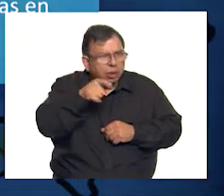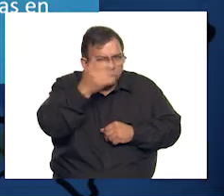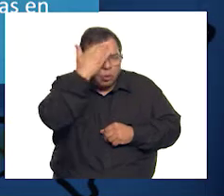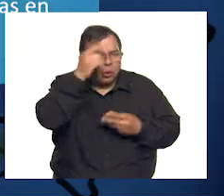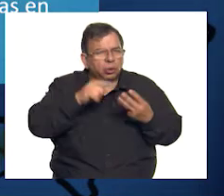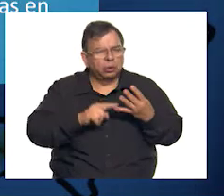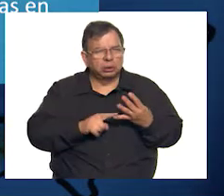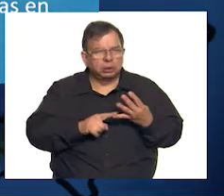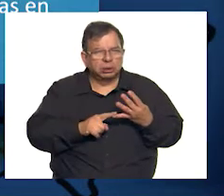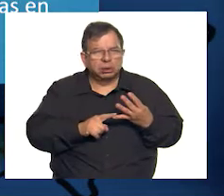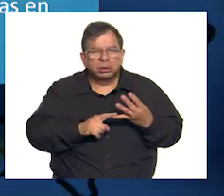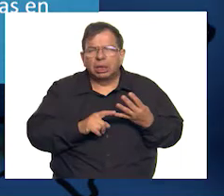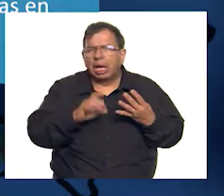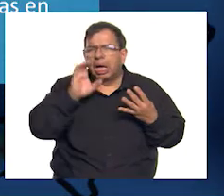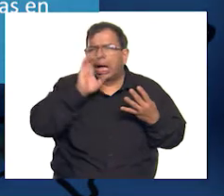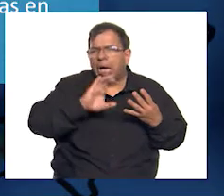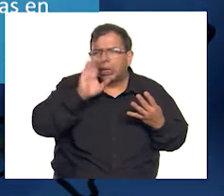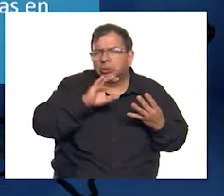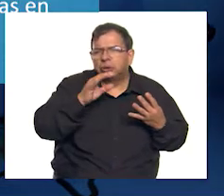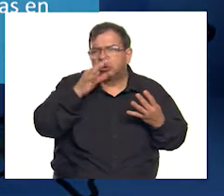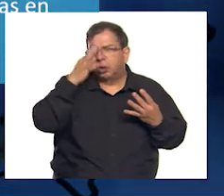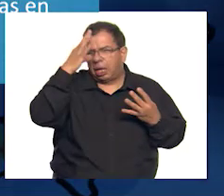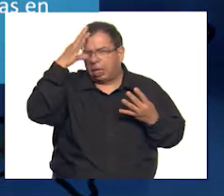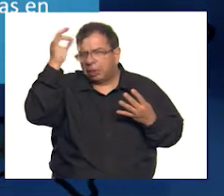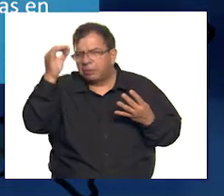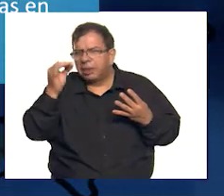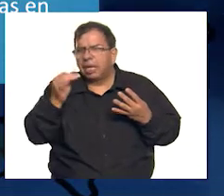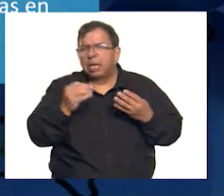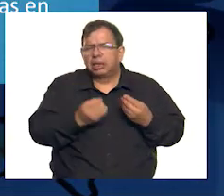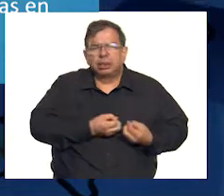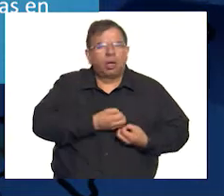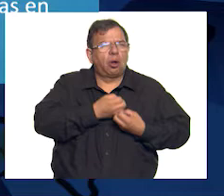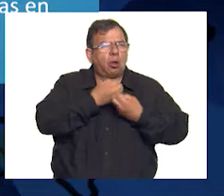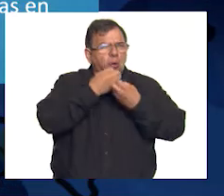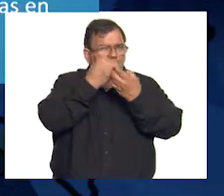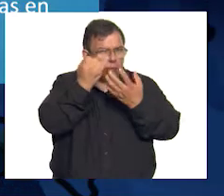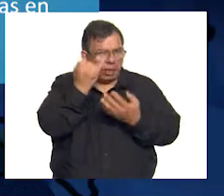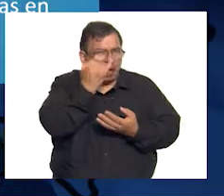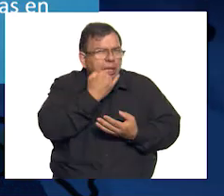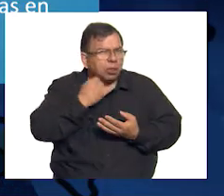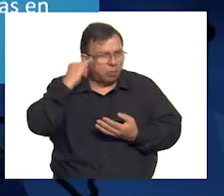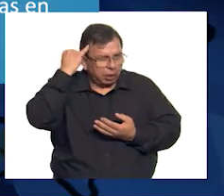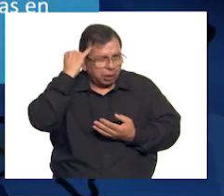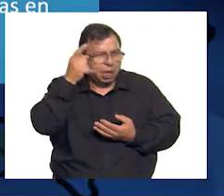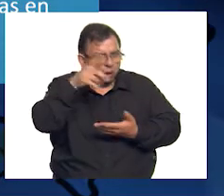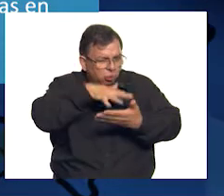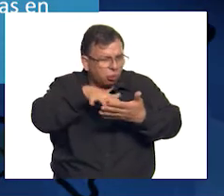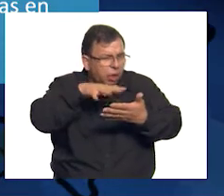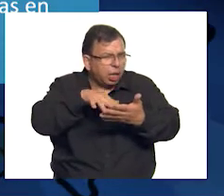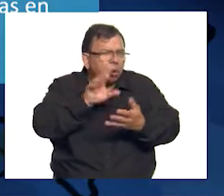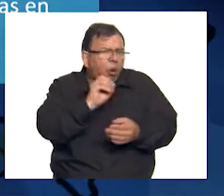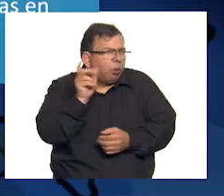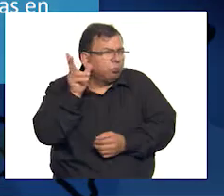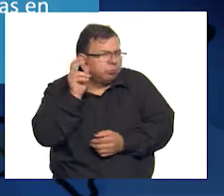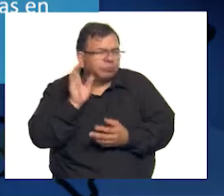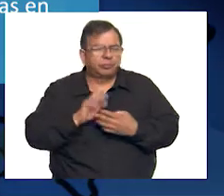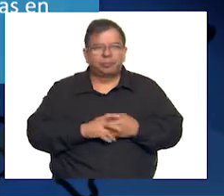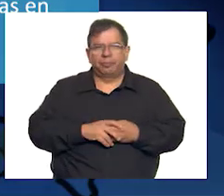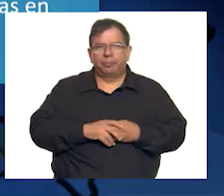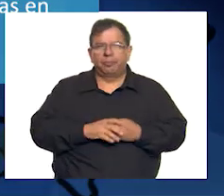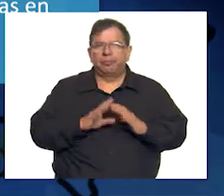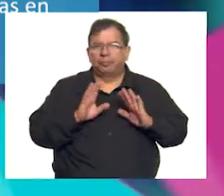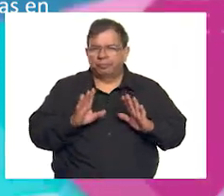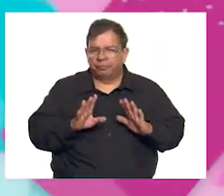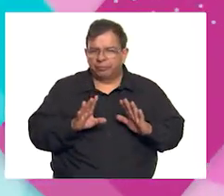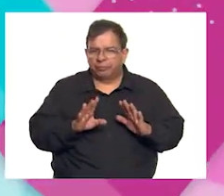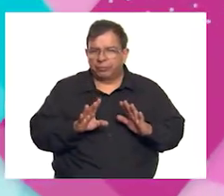4. ¿Qué canciones, adivinanzas, rimas o poemas en lengua indígena has leído o escuchado? Les voy a pedir